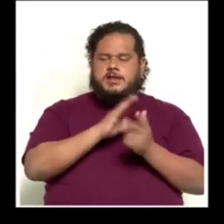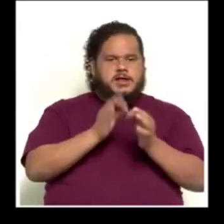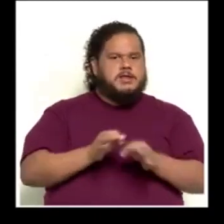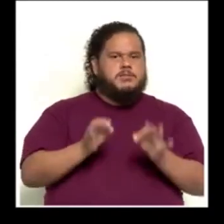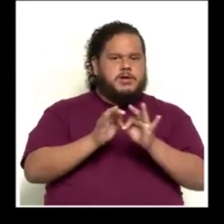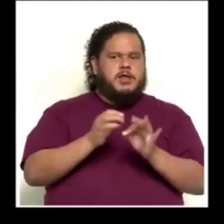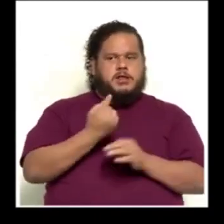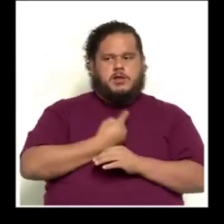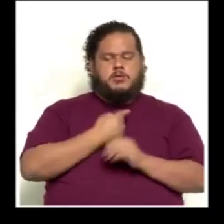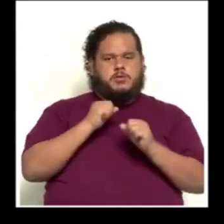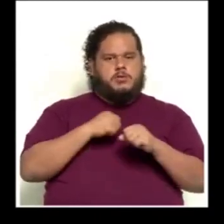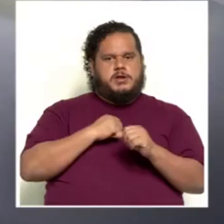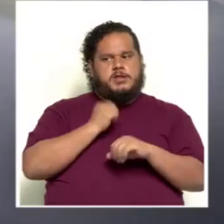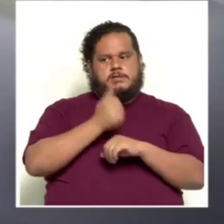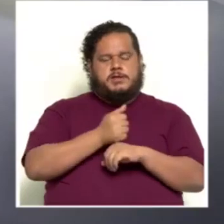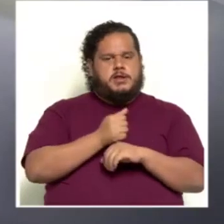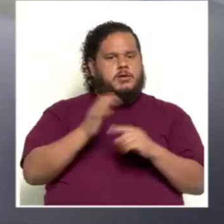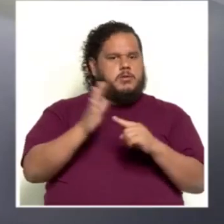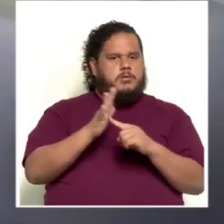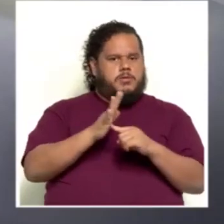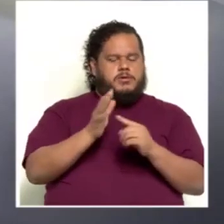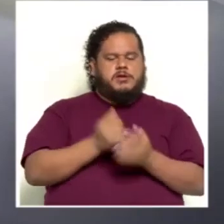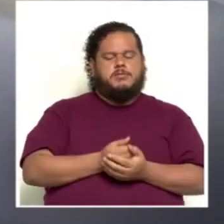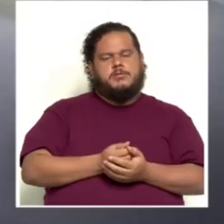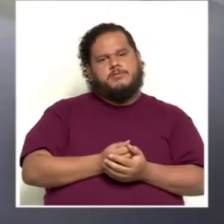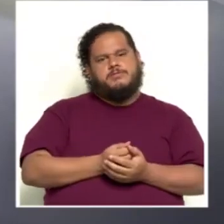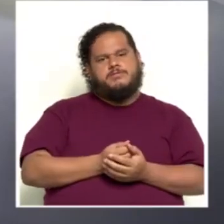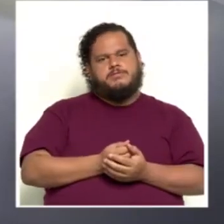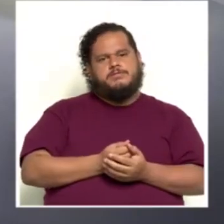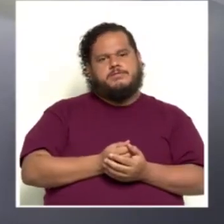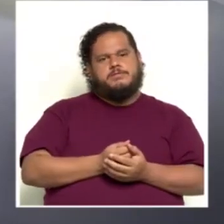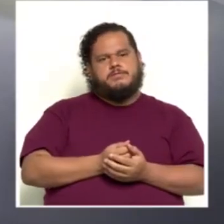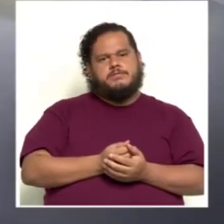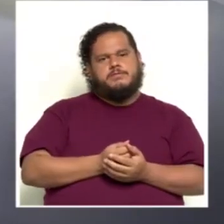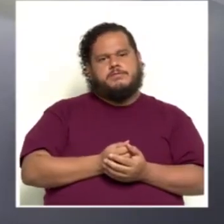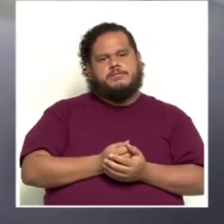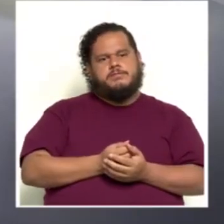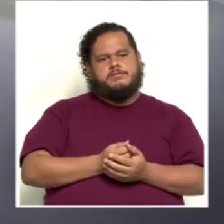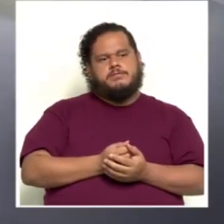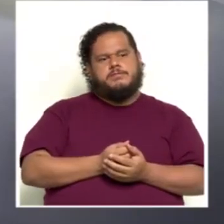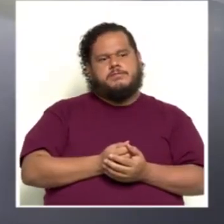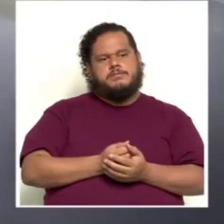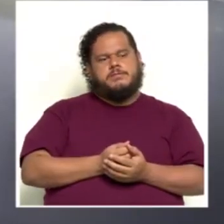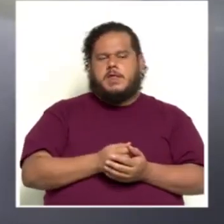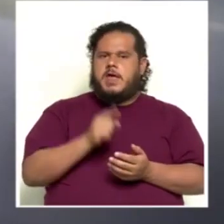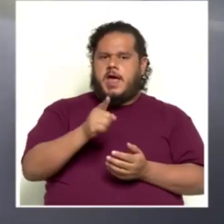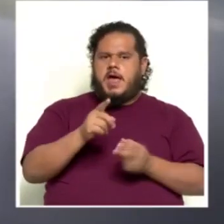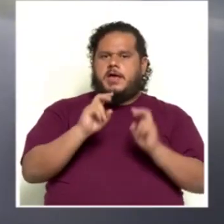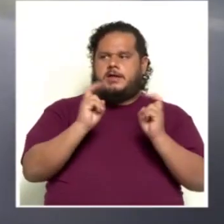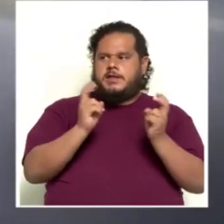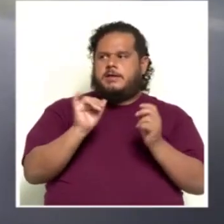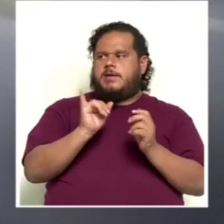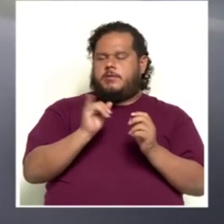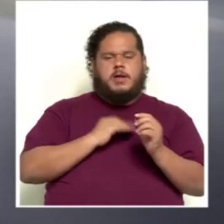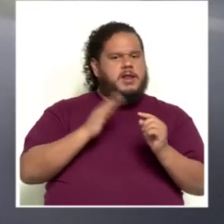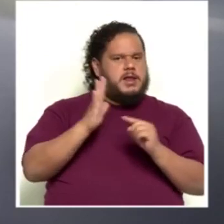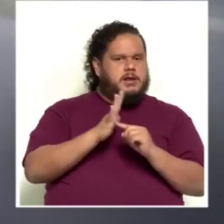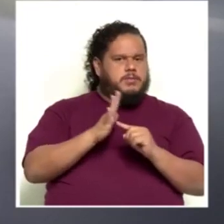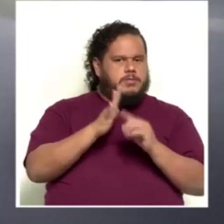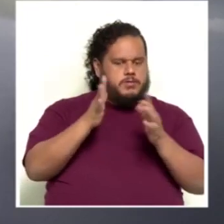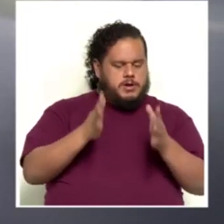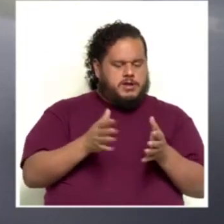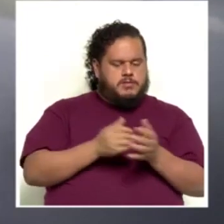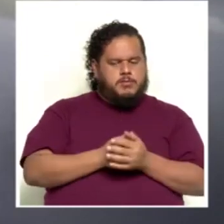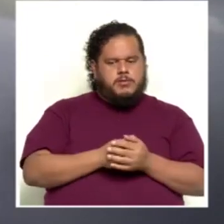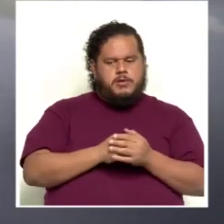como populismo. Ahí el tema también, muchas veces el populismo